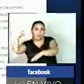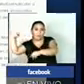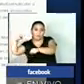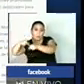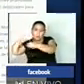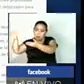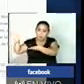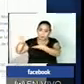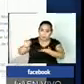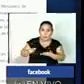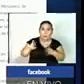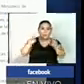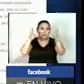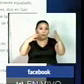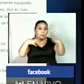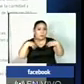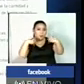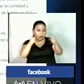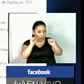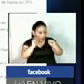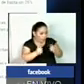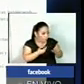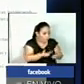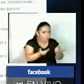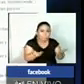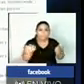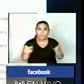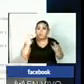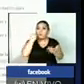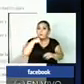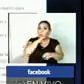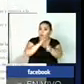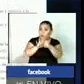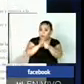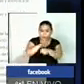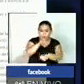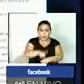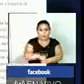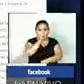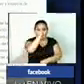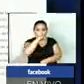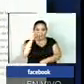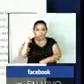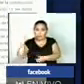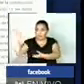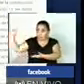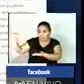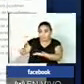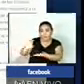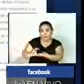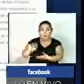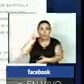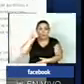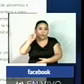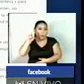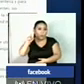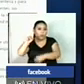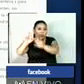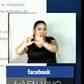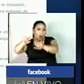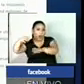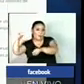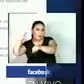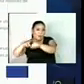en asistencia de salud para ayudar a mitigar el brote de COVID-19 en El Salvador. Esta cooperación se suma a los 2.8 millones